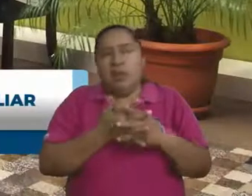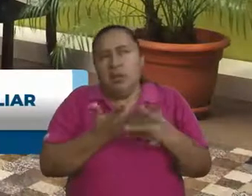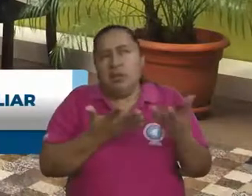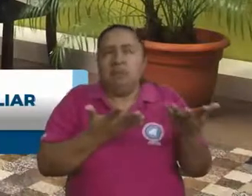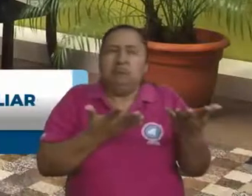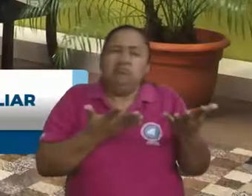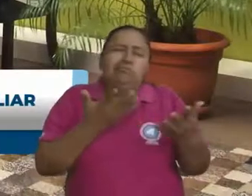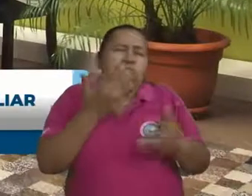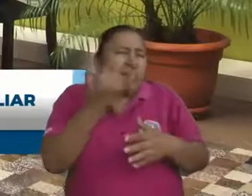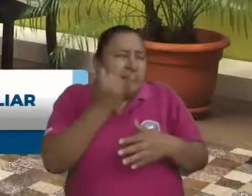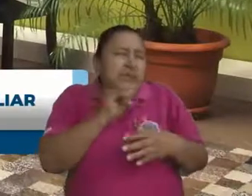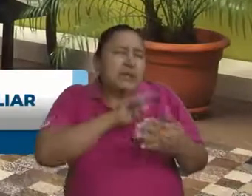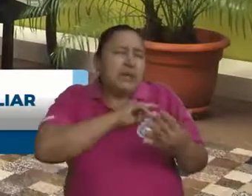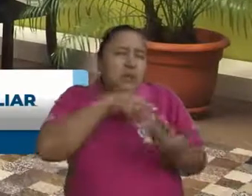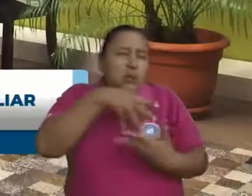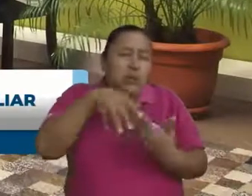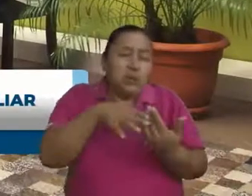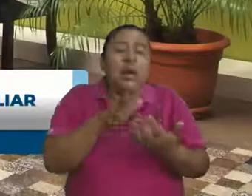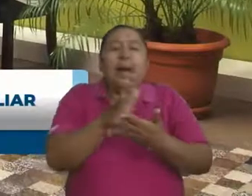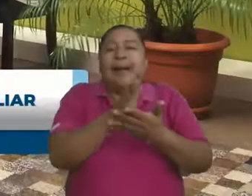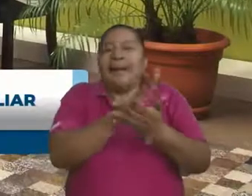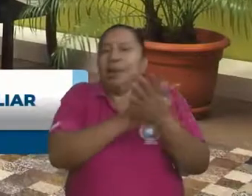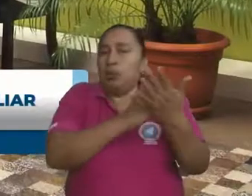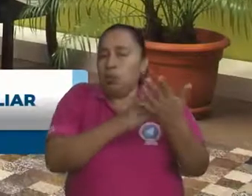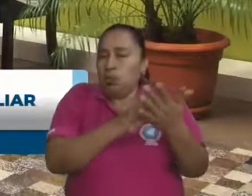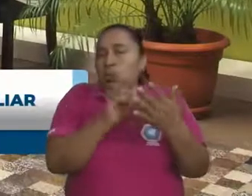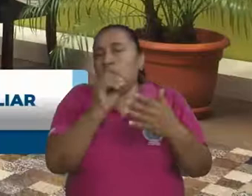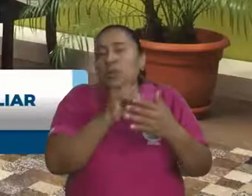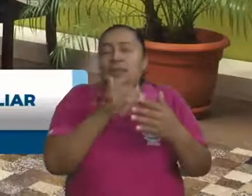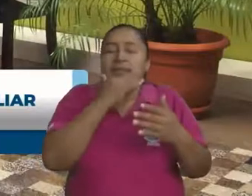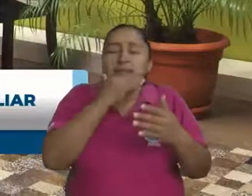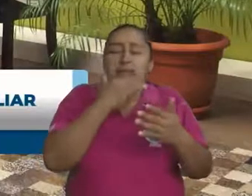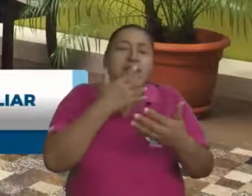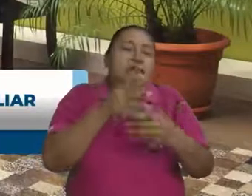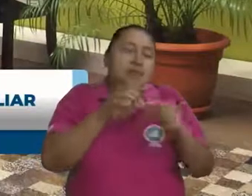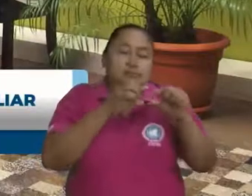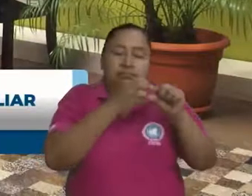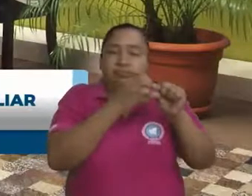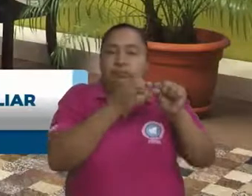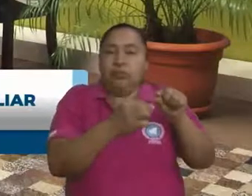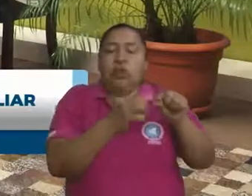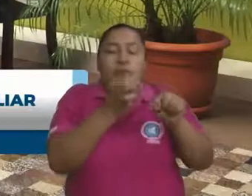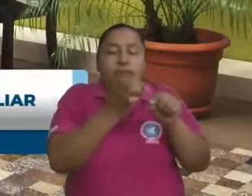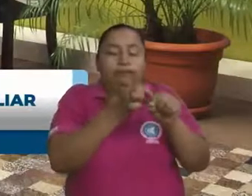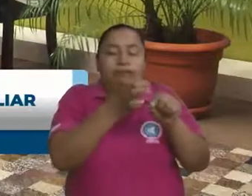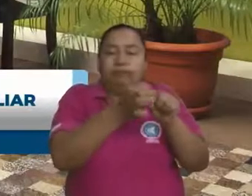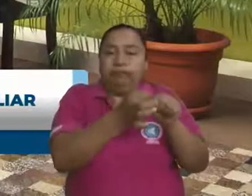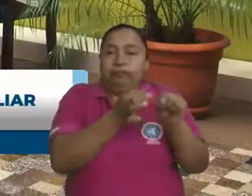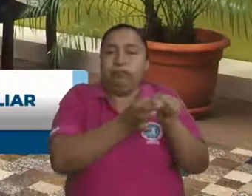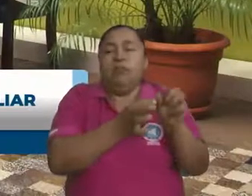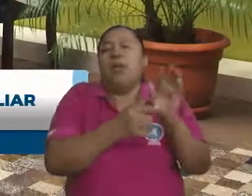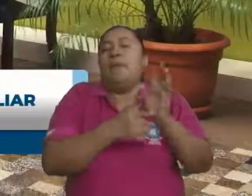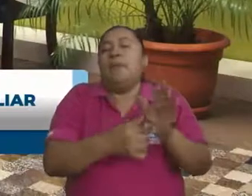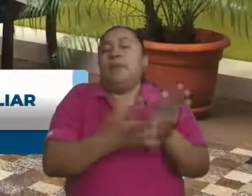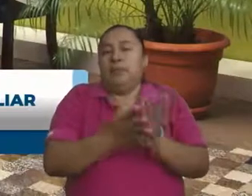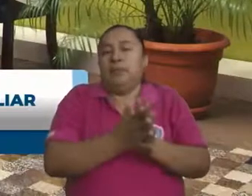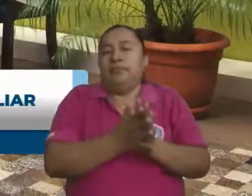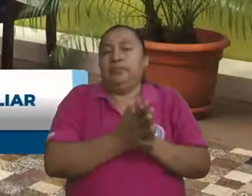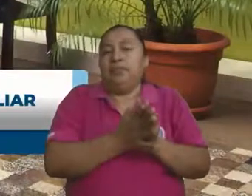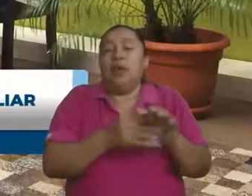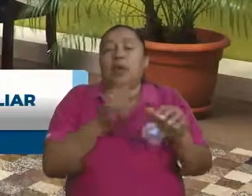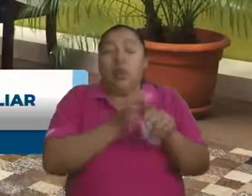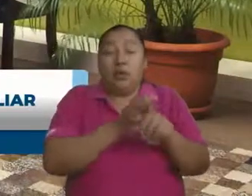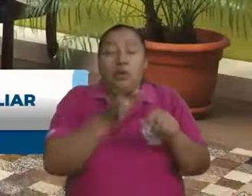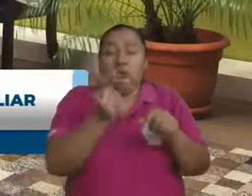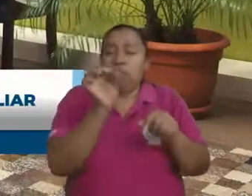hay una relación entre algunos trastornos o complicaciones de la vesícula con el tamaño de la piedra. Por ejemplo, cuando los cálculos